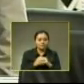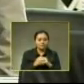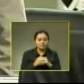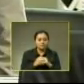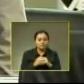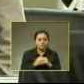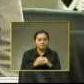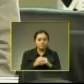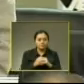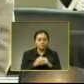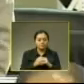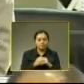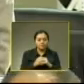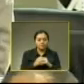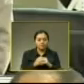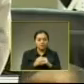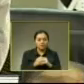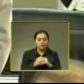a que